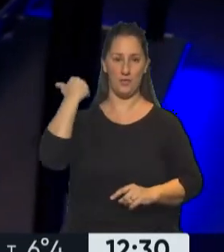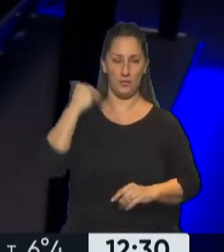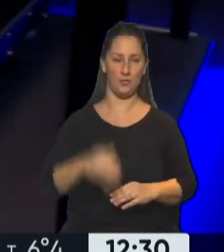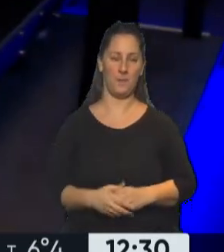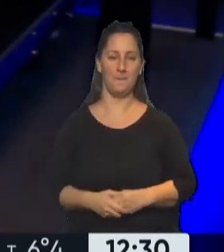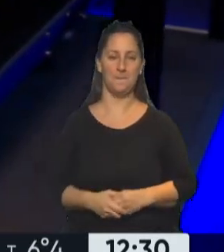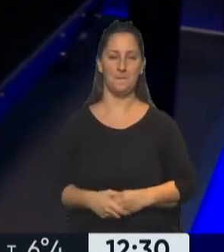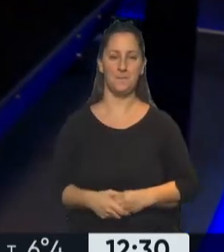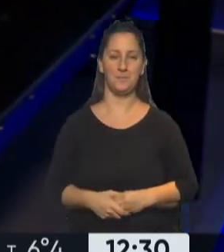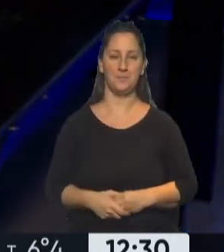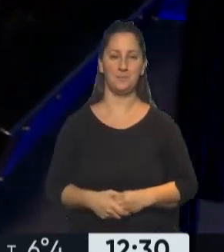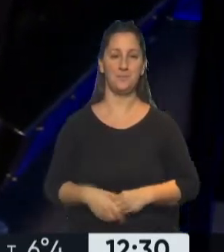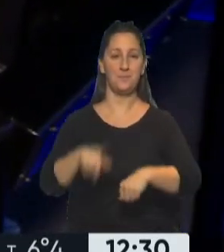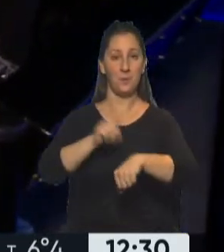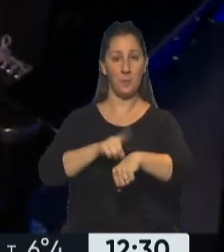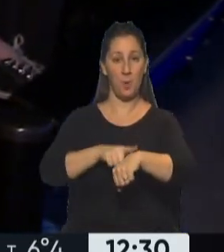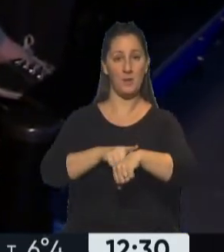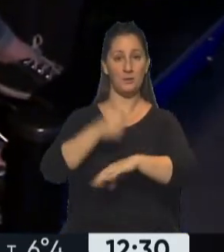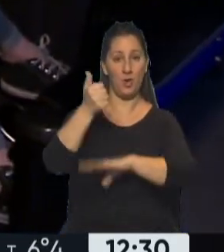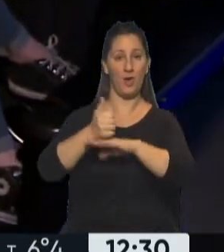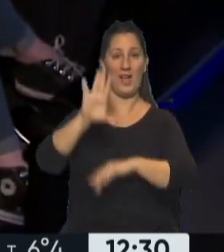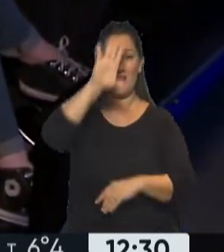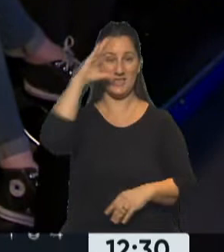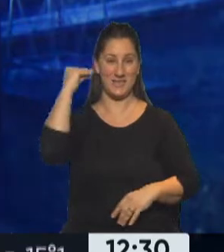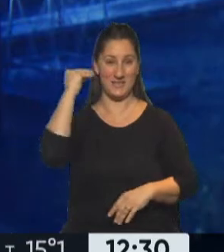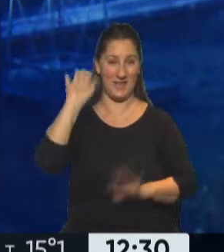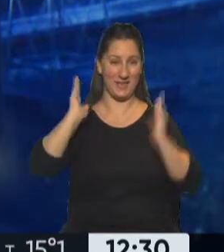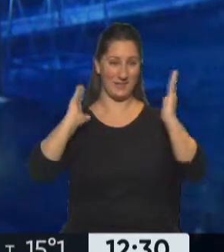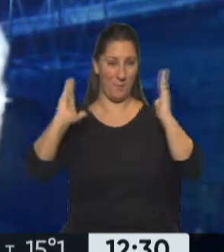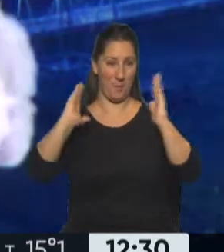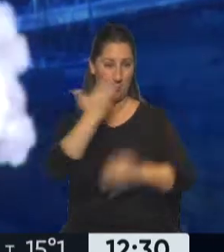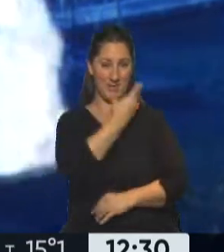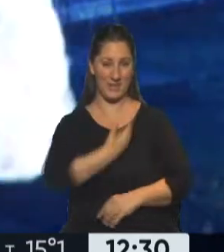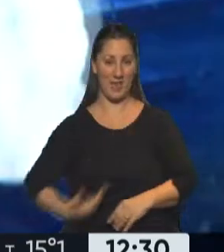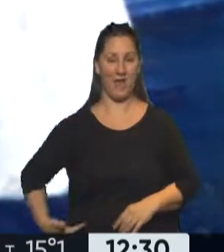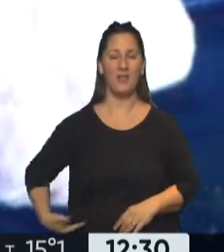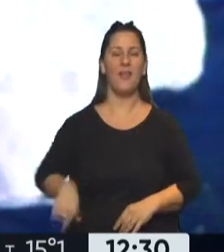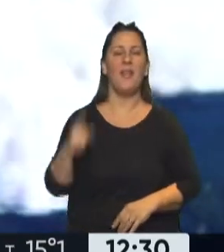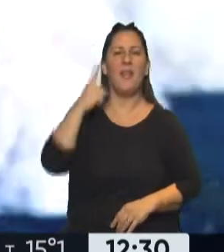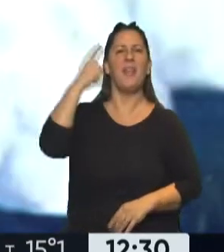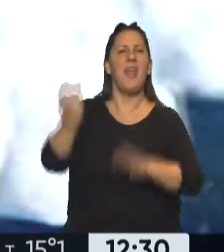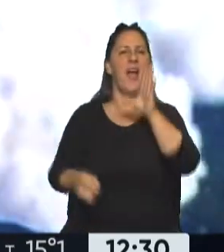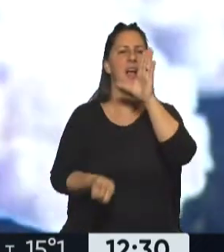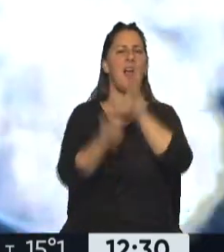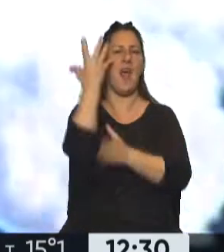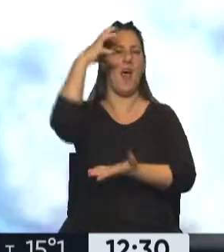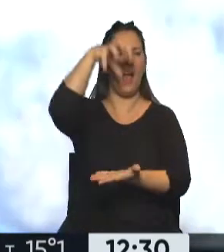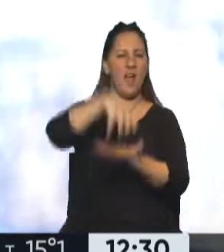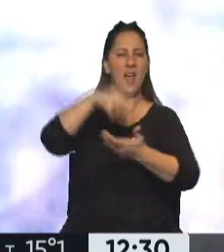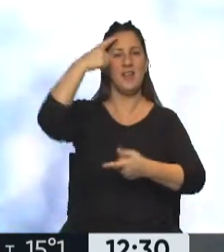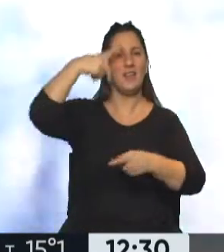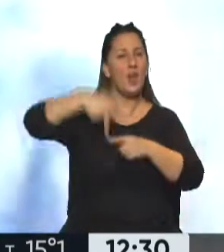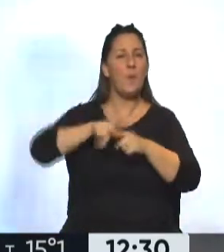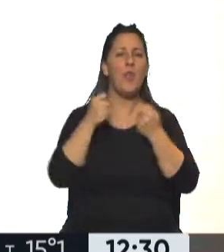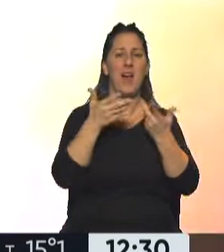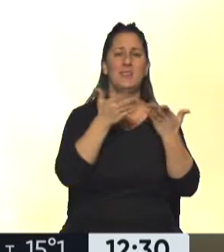de la quien era presidente en aquel momento, Cristina Fernández de Kirchner, la idea de crear este espacio al servicio